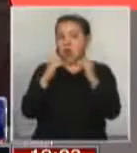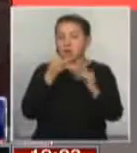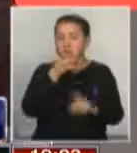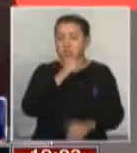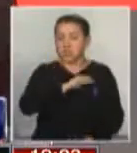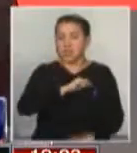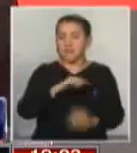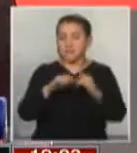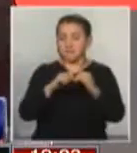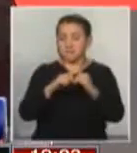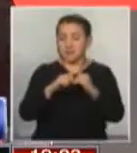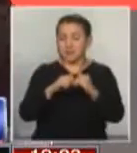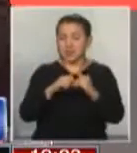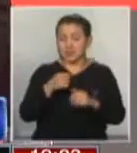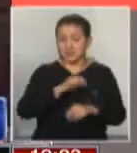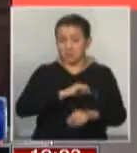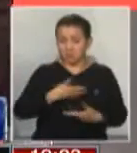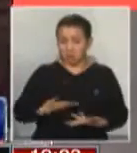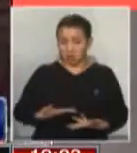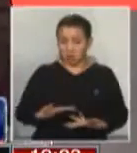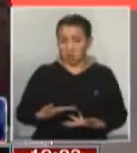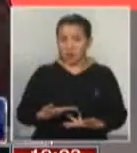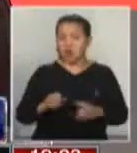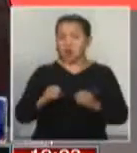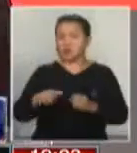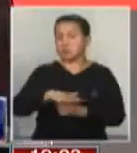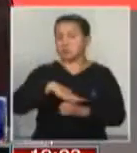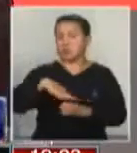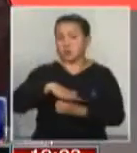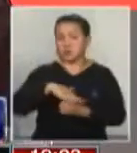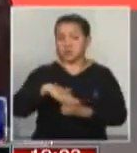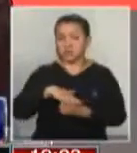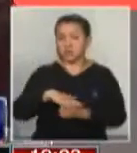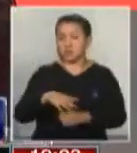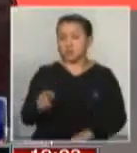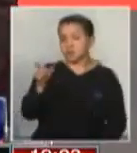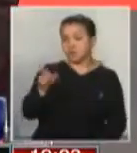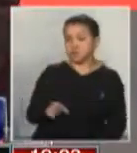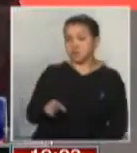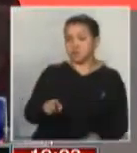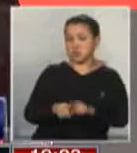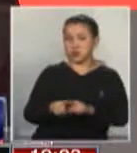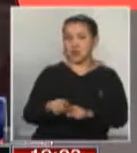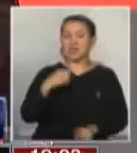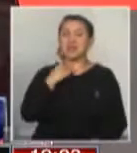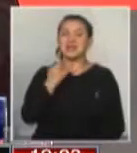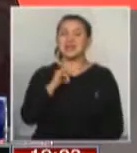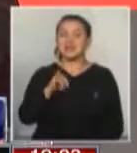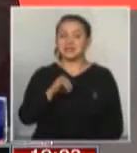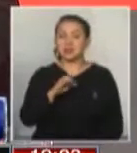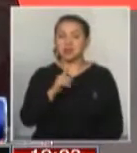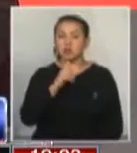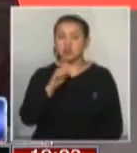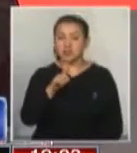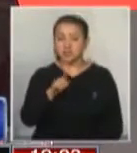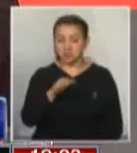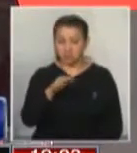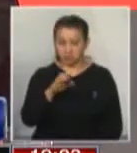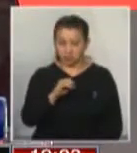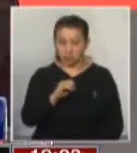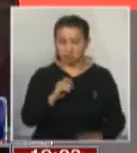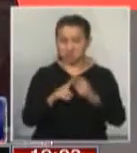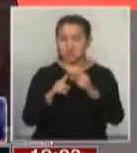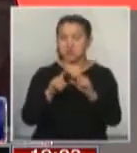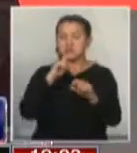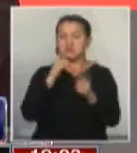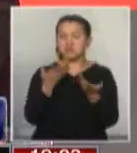una situación kafkiana santa o alguien que es quijote como origen entonces sí que es uno de los actores